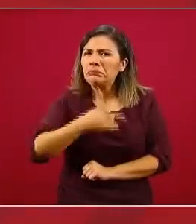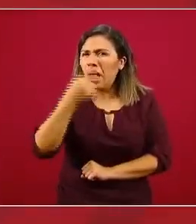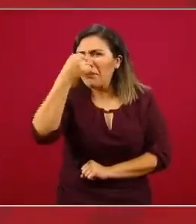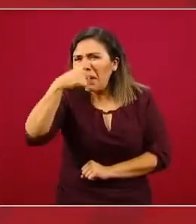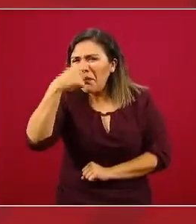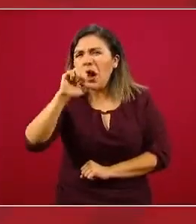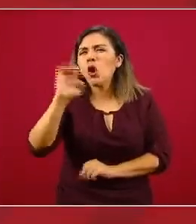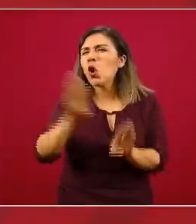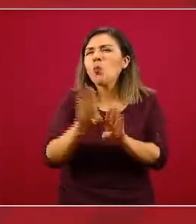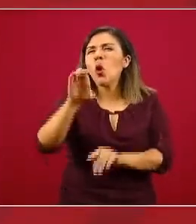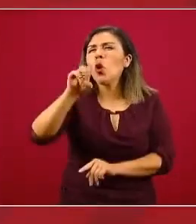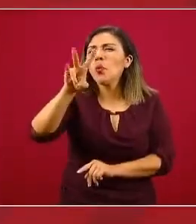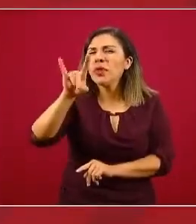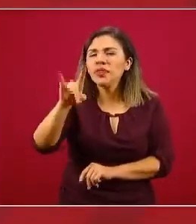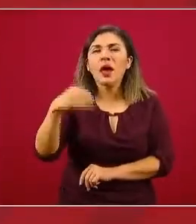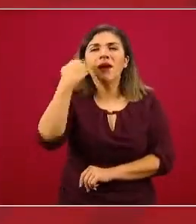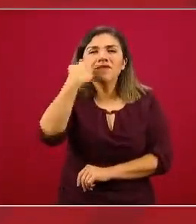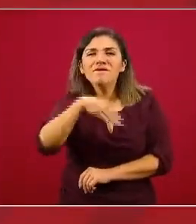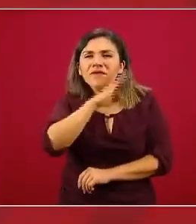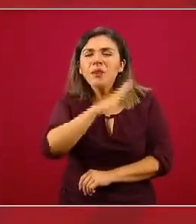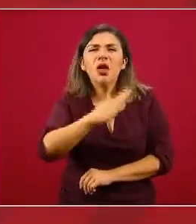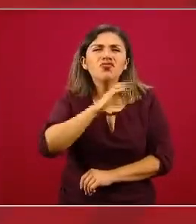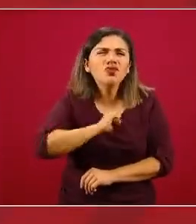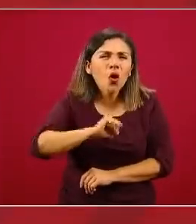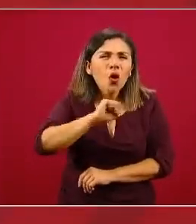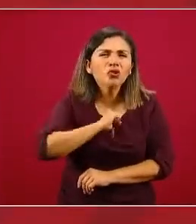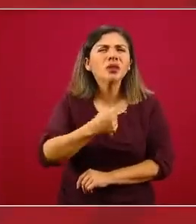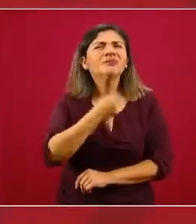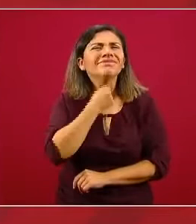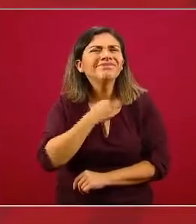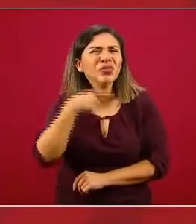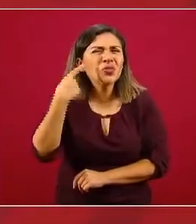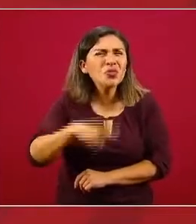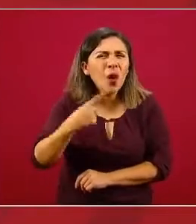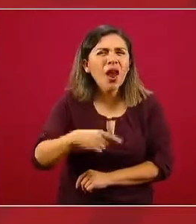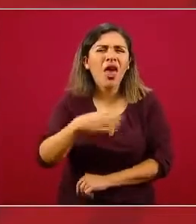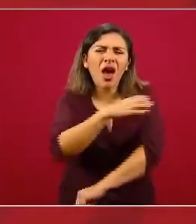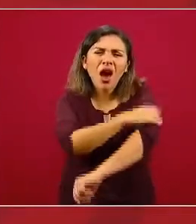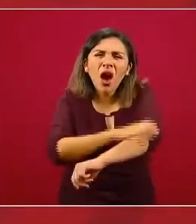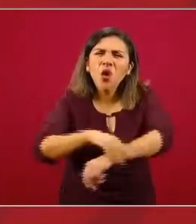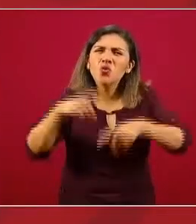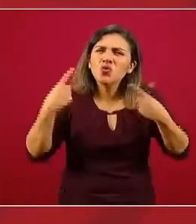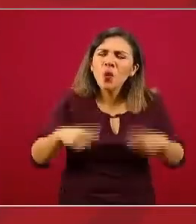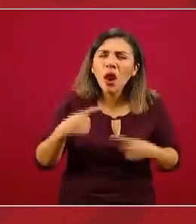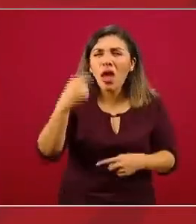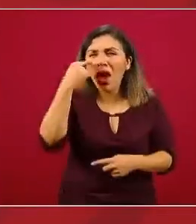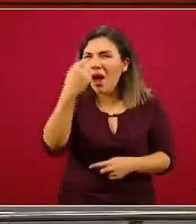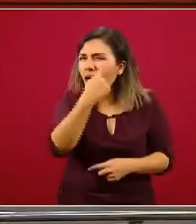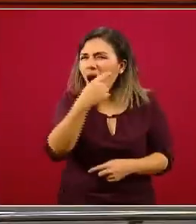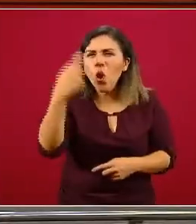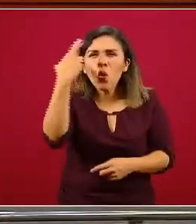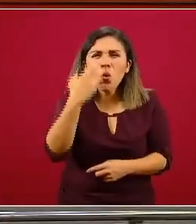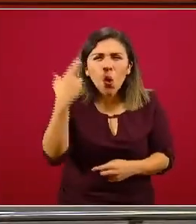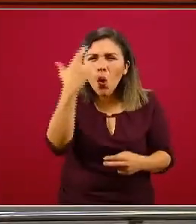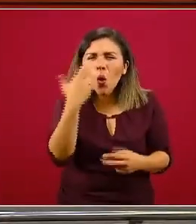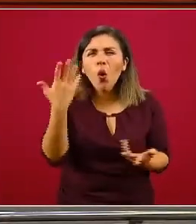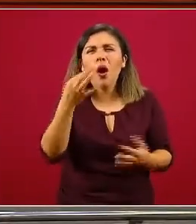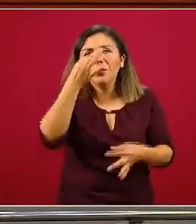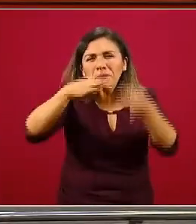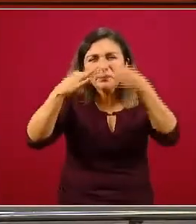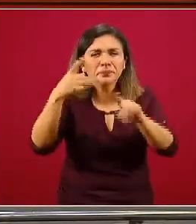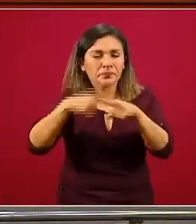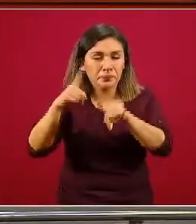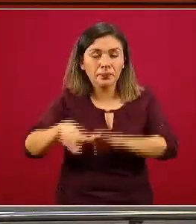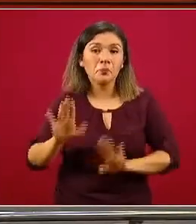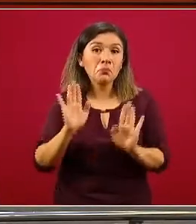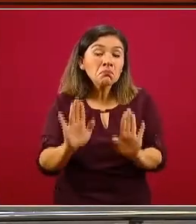COVID: fiebre, tos, dolor de garganta, dolor de cuerpo, enrojecimiento de los ojos, escurrimiento de la nariz, etc.